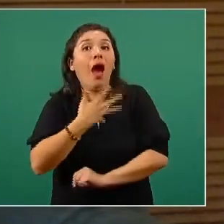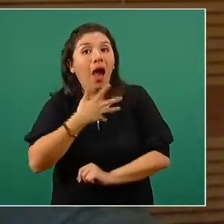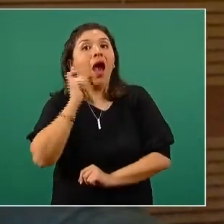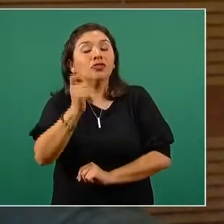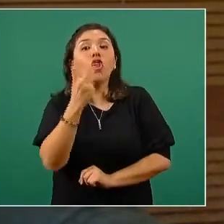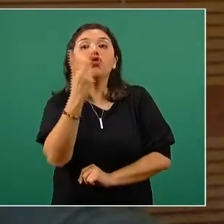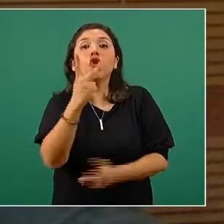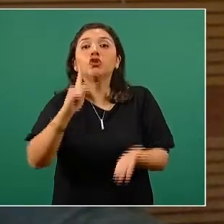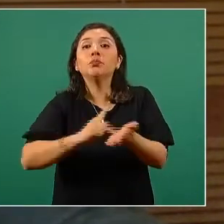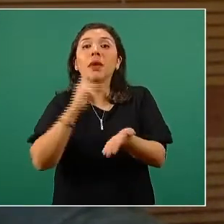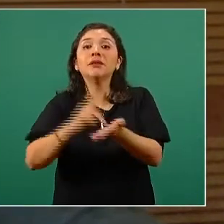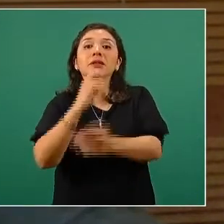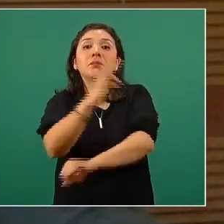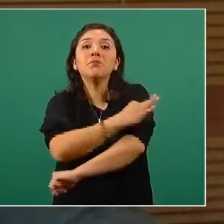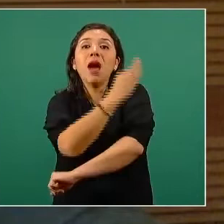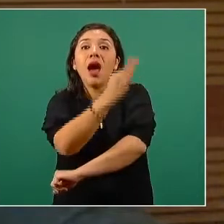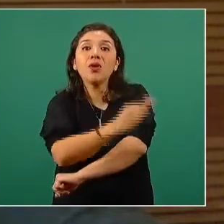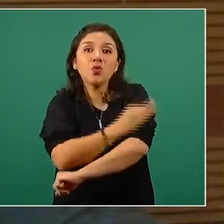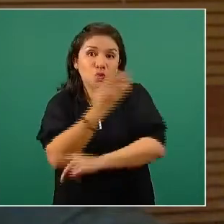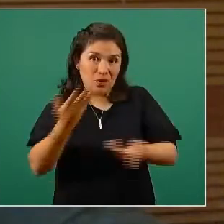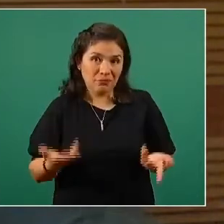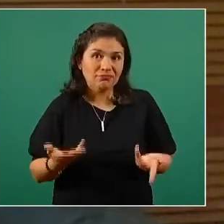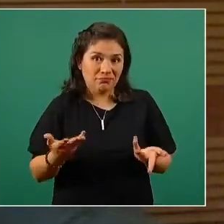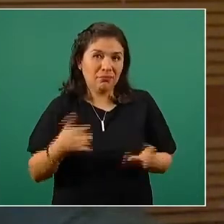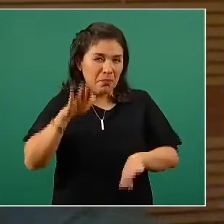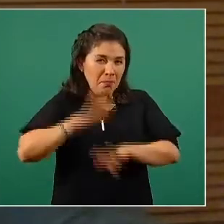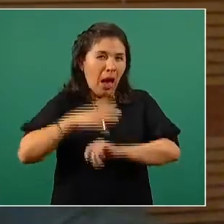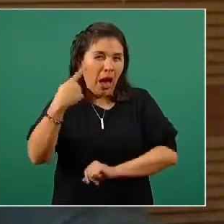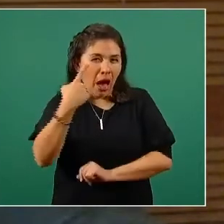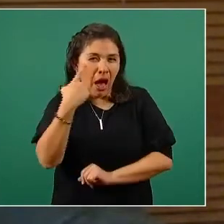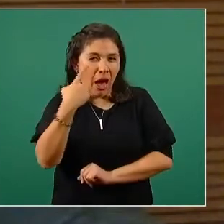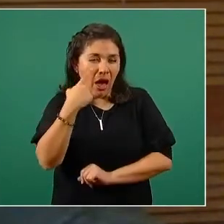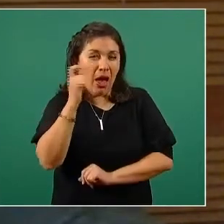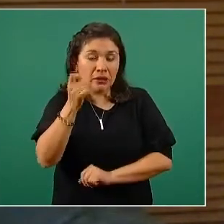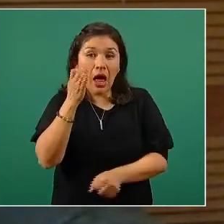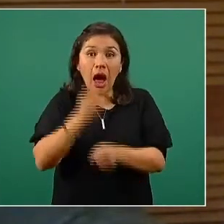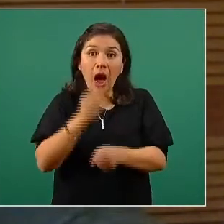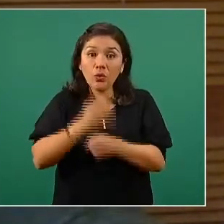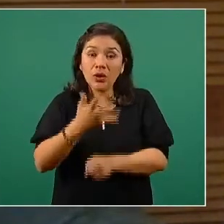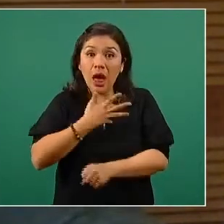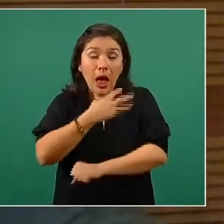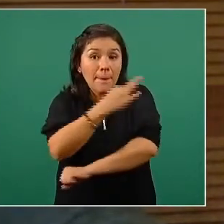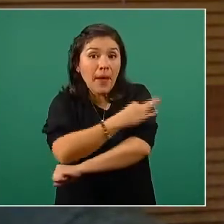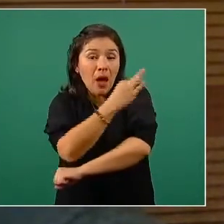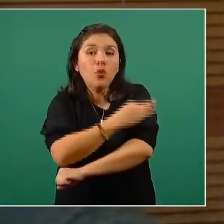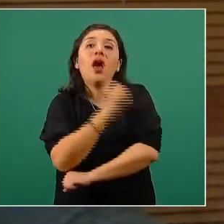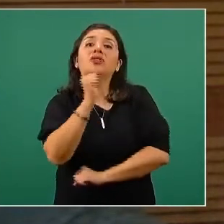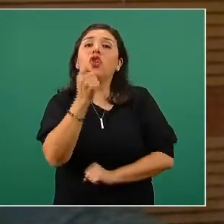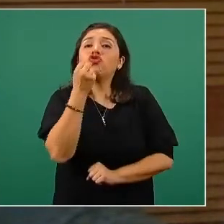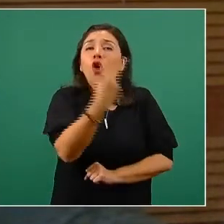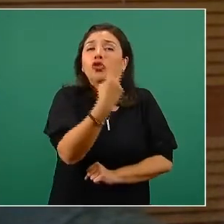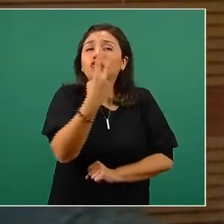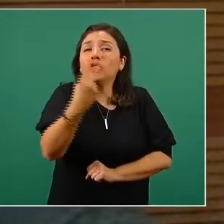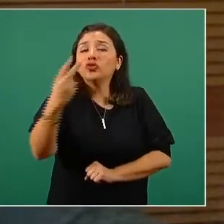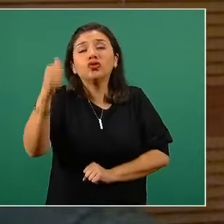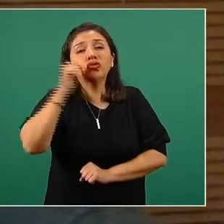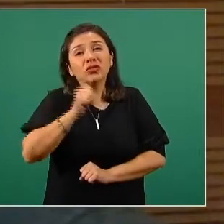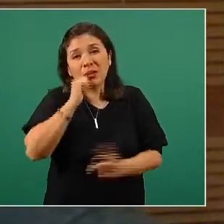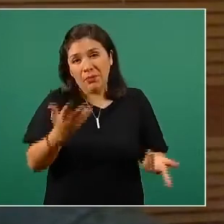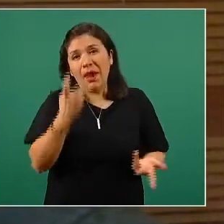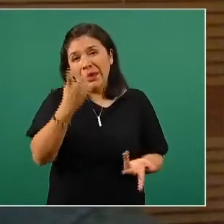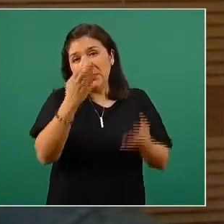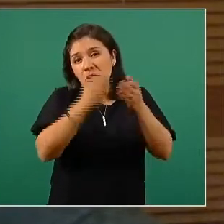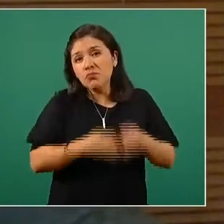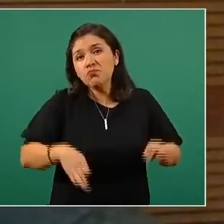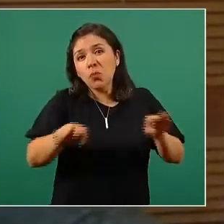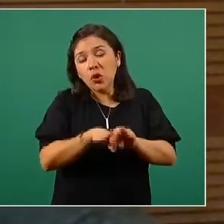de 2 dosis en la mayoría de las vacunas y en las que actualmente se están aplicando, y por lo tanto es